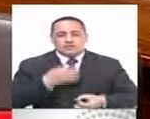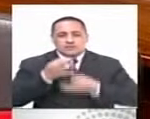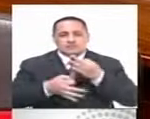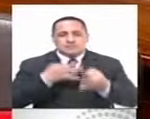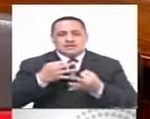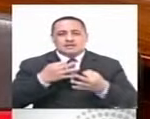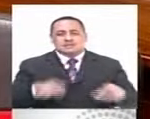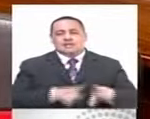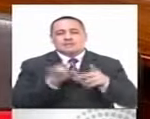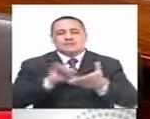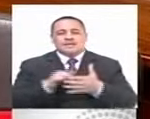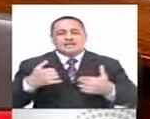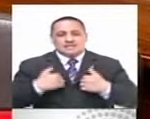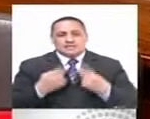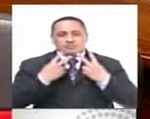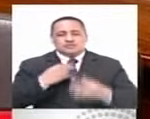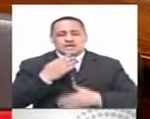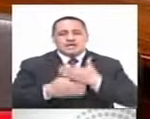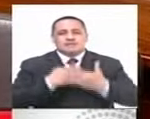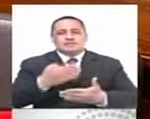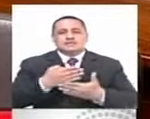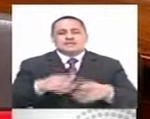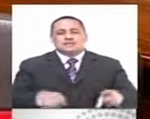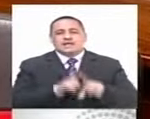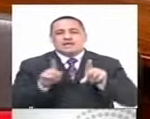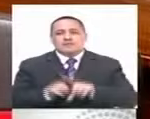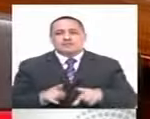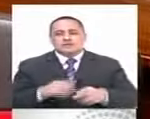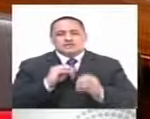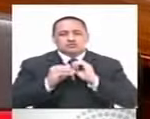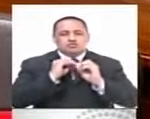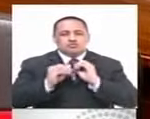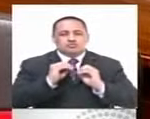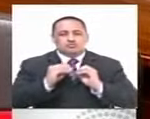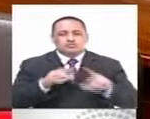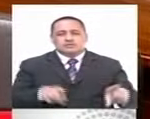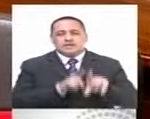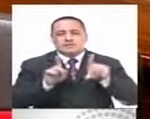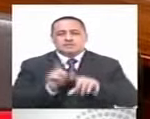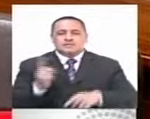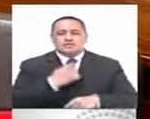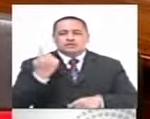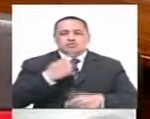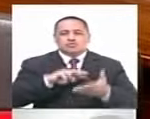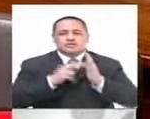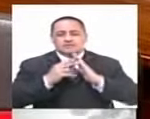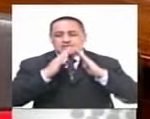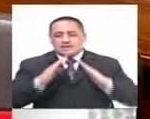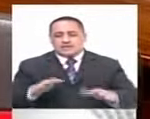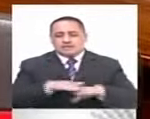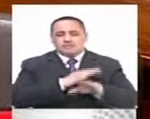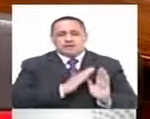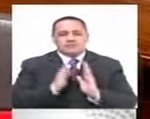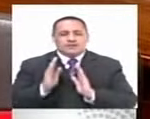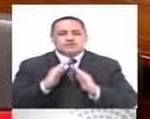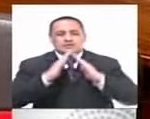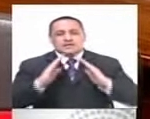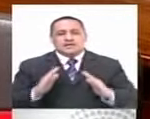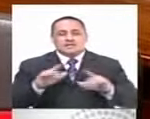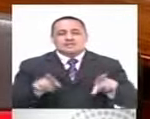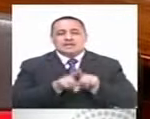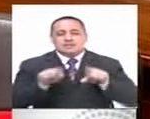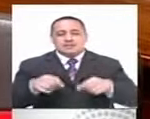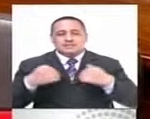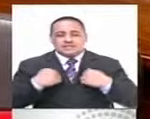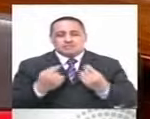señalando que tenemos que avanzar en la implementación de todo lo que es la vivienda y la planificación urbana. Ahí